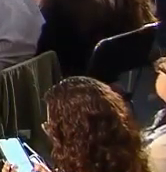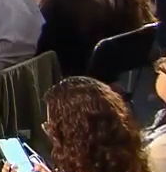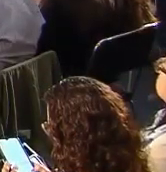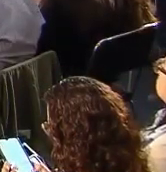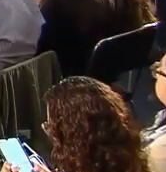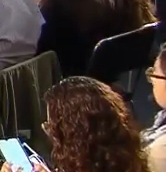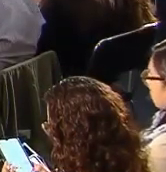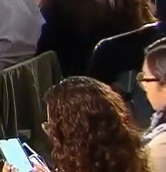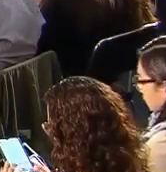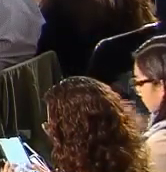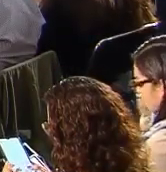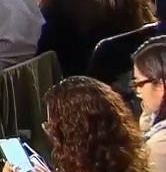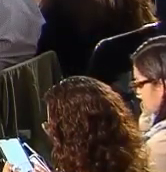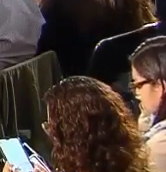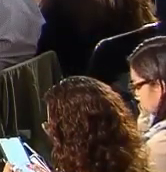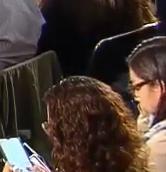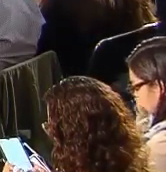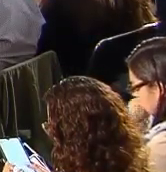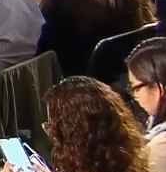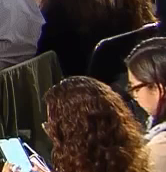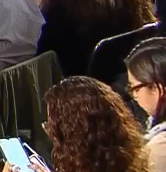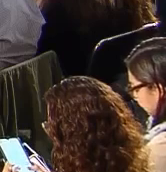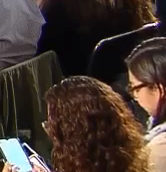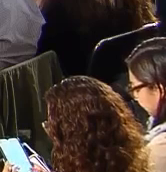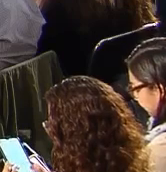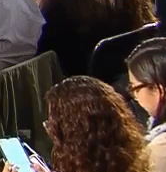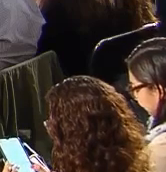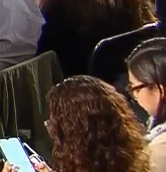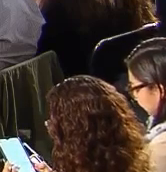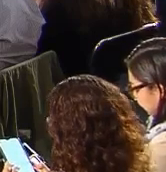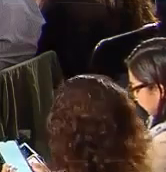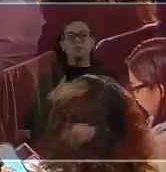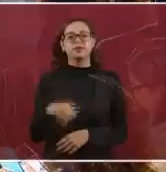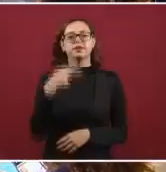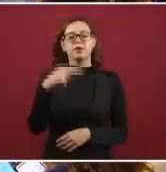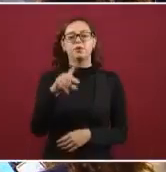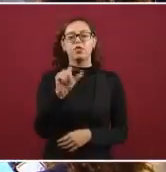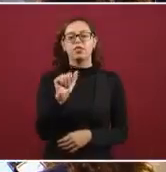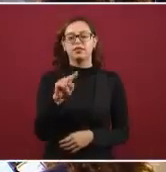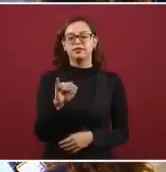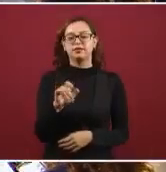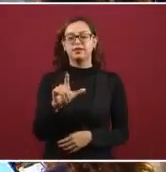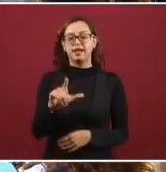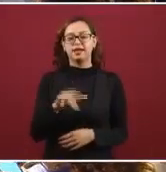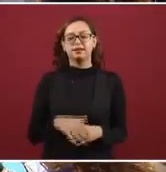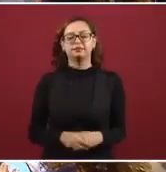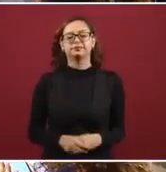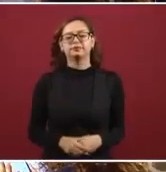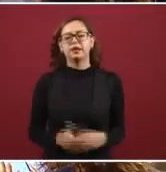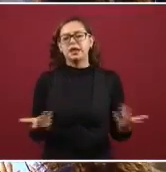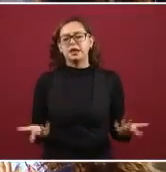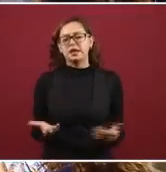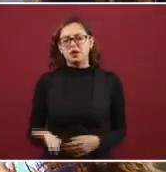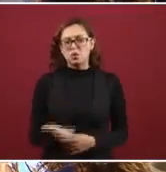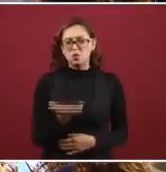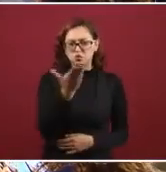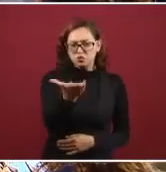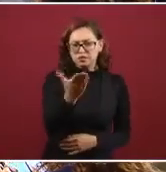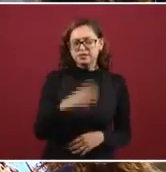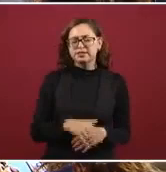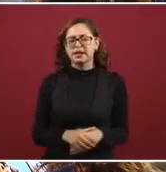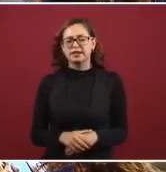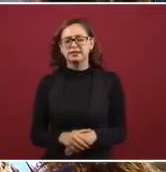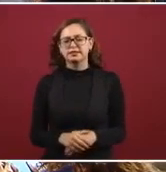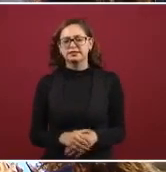Gracias. Buenos días a todos. Buenos días. Daniel Blancas, de Crónica. ¿Cuál es su fuente, canciller, para decir